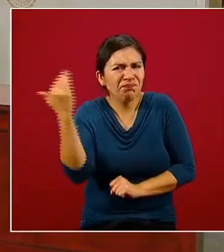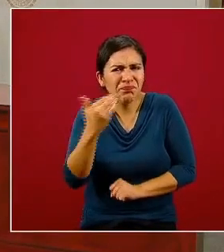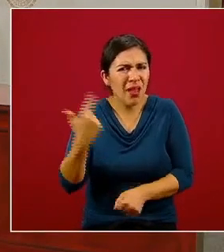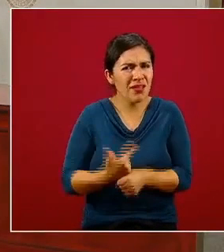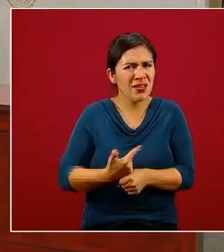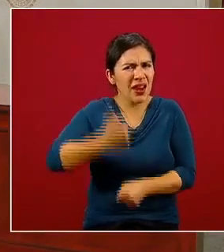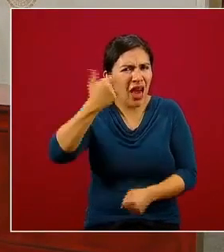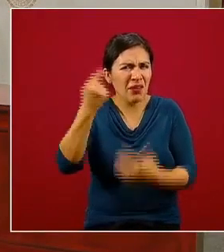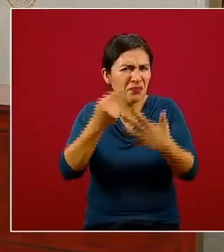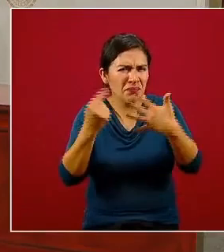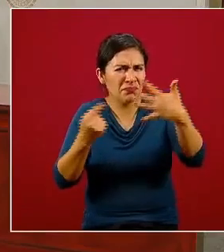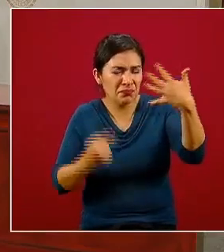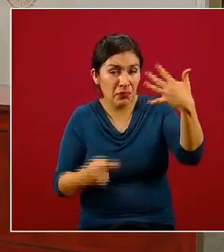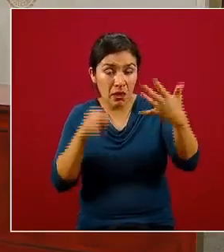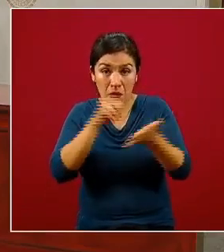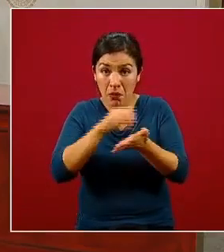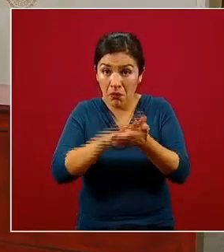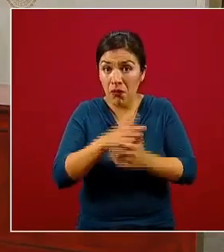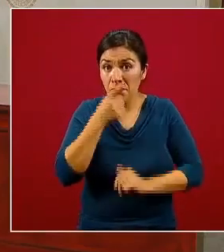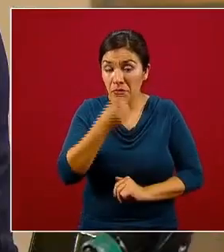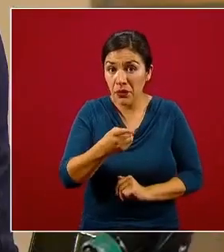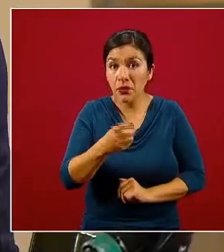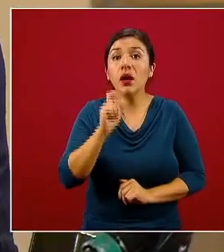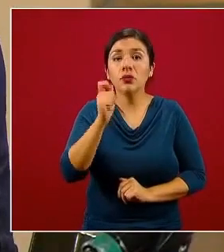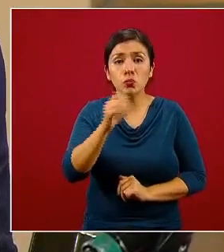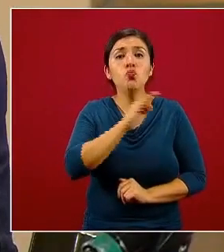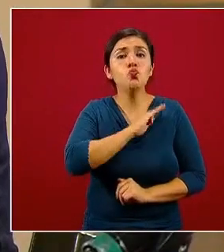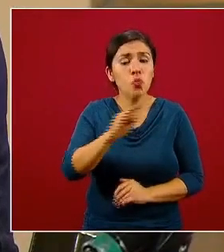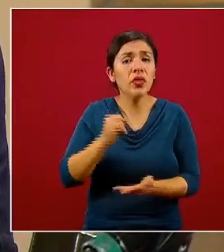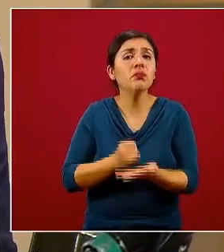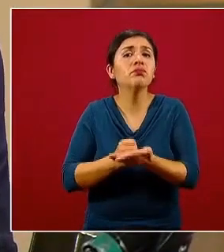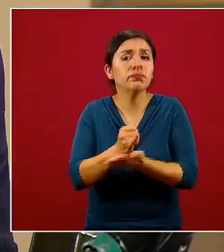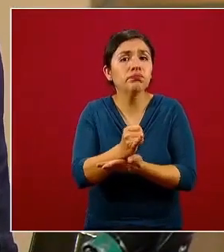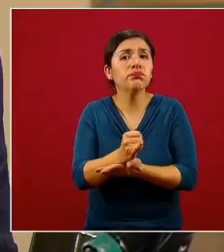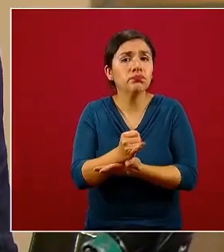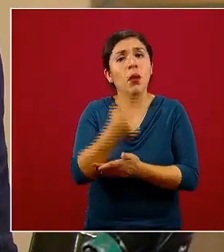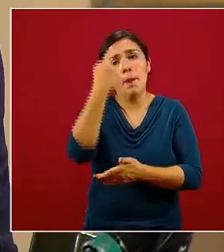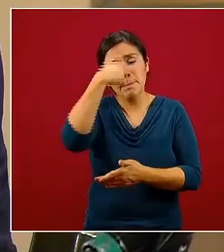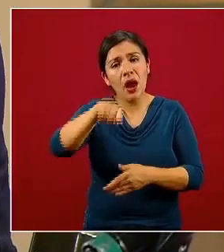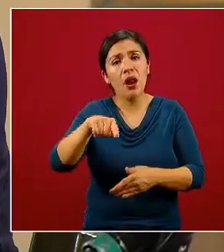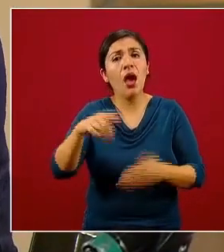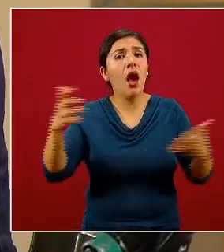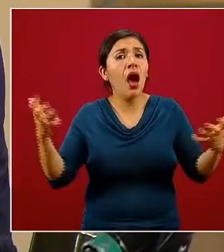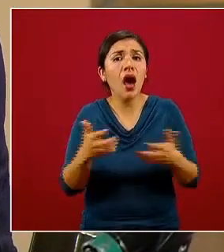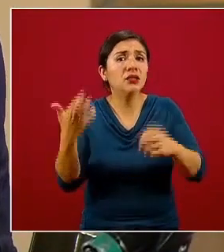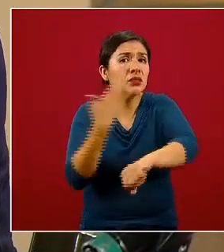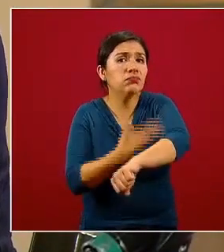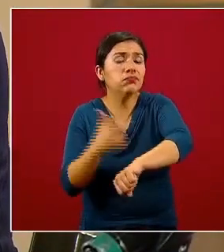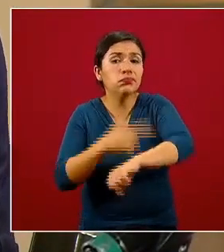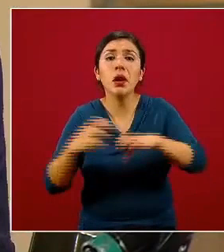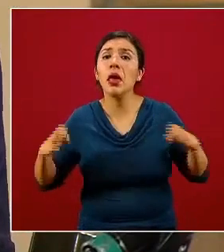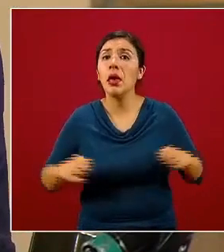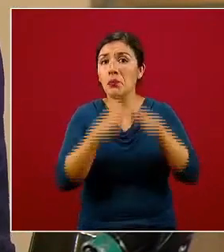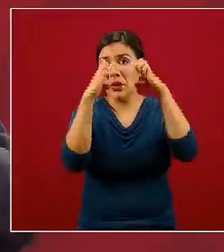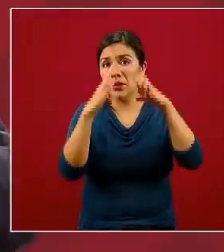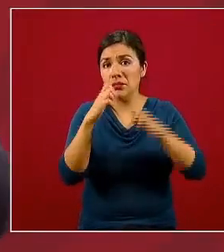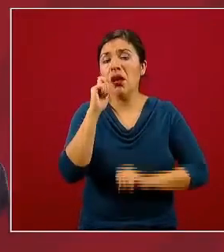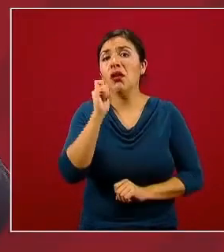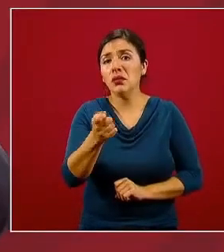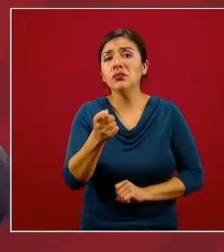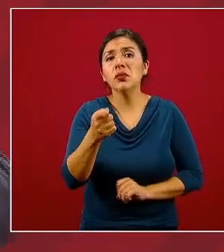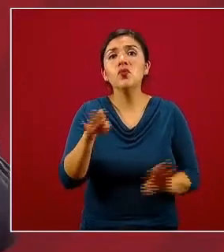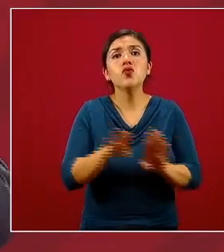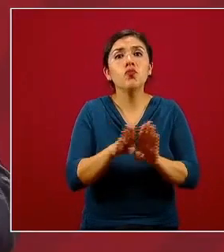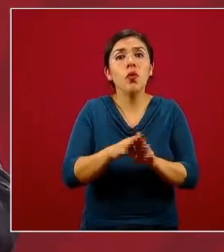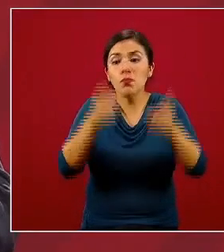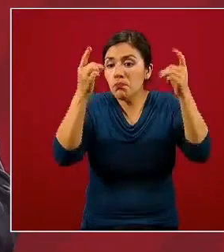grave, así se estipula, de ejercer o disponer el ejercicio de la acción extraordinaria, que quiere decir las